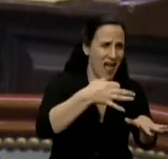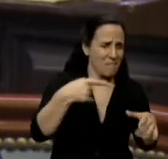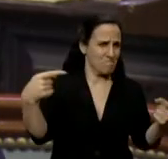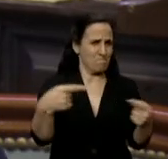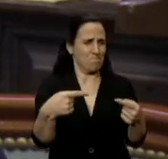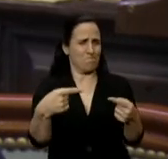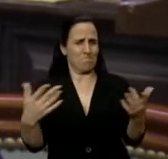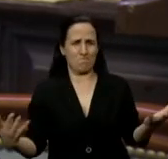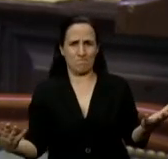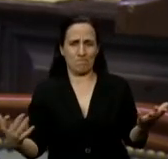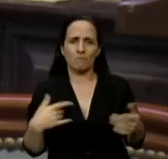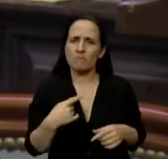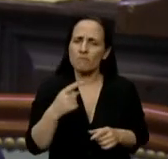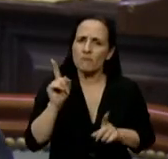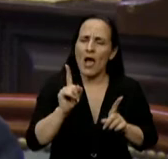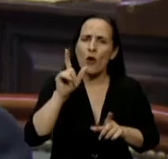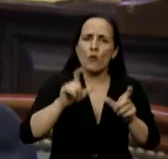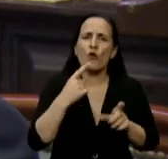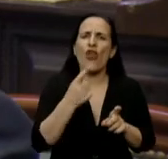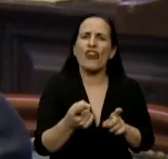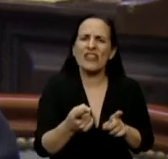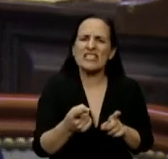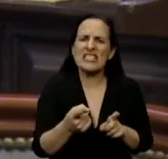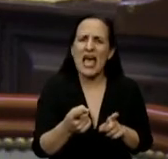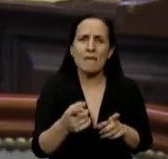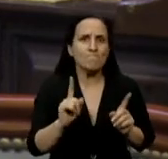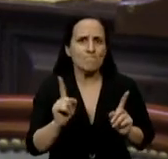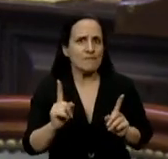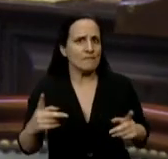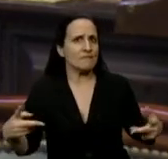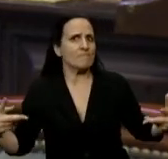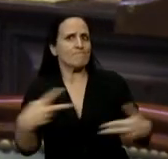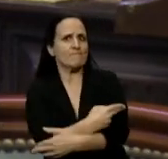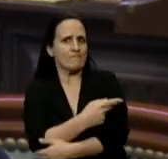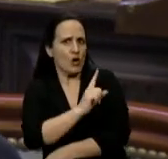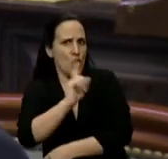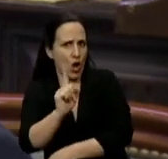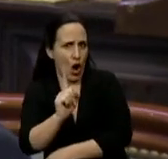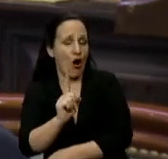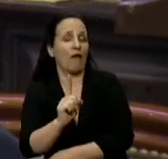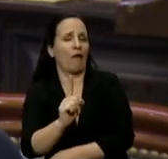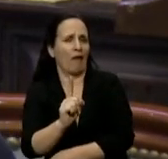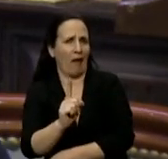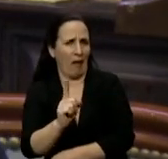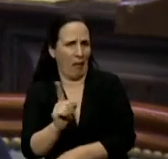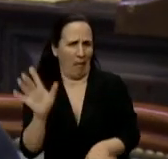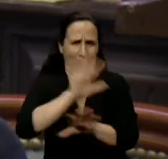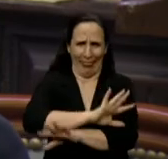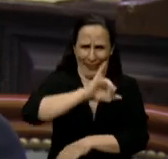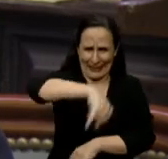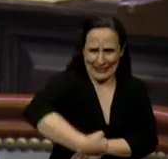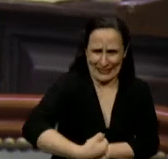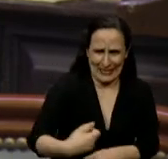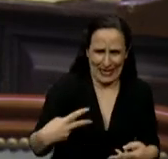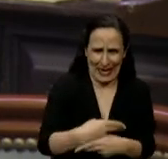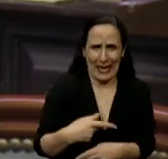se dice que no se ajusta, pero resulta que sí se ajusta recortando el gasto público en